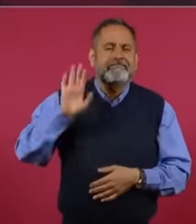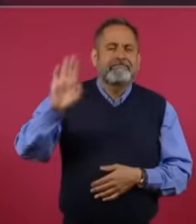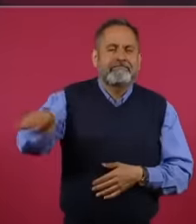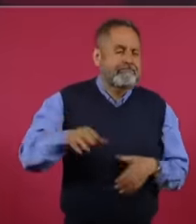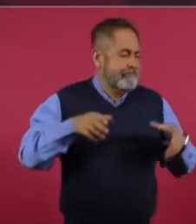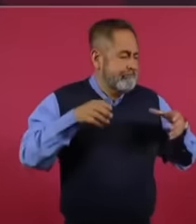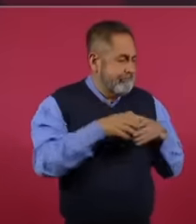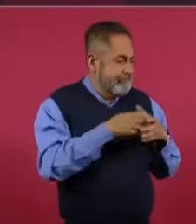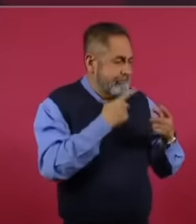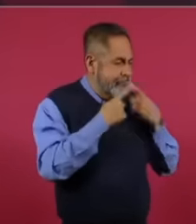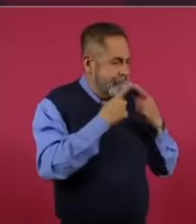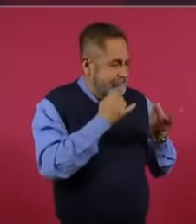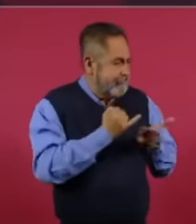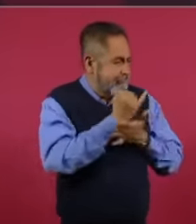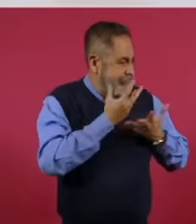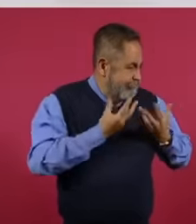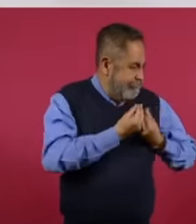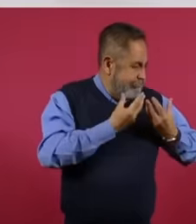no existe,